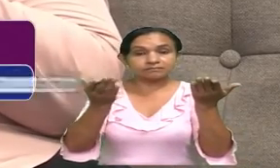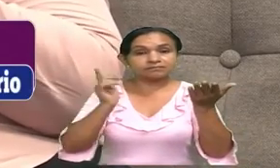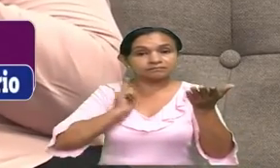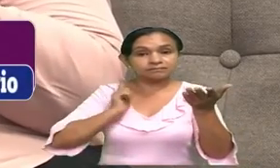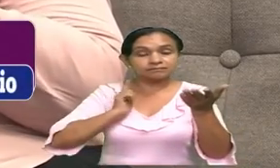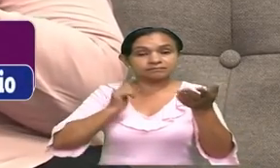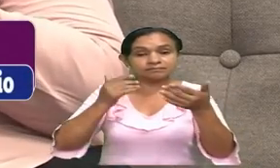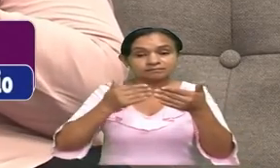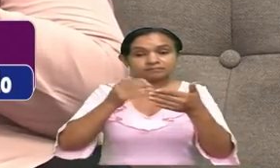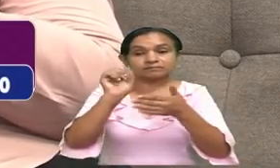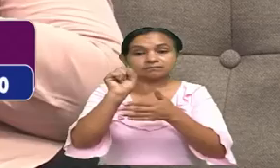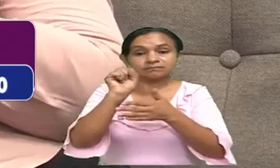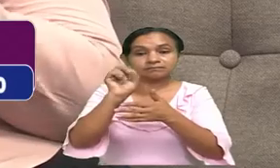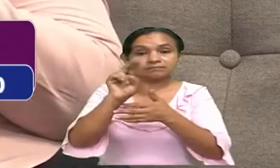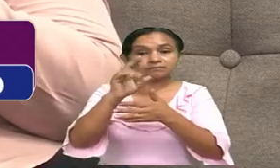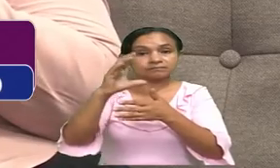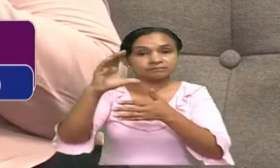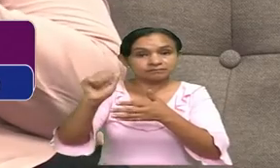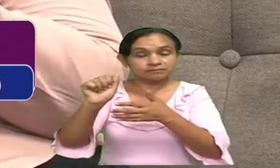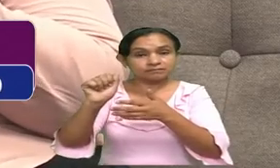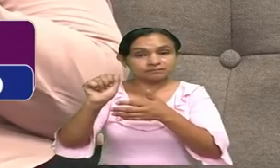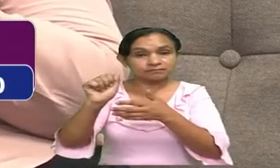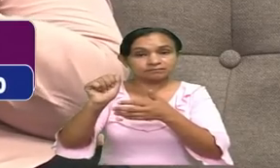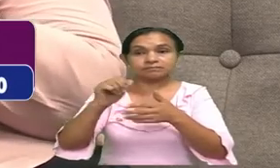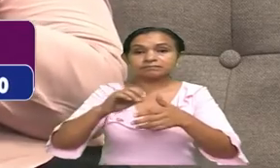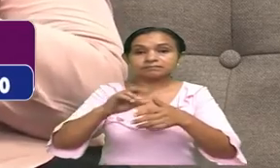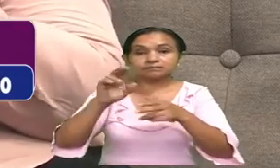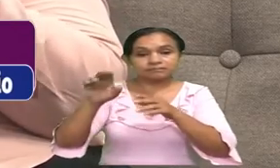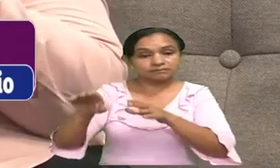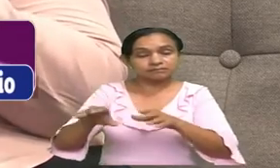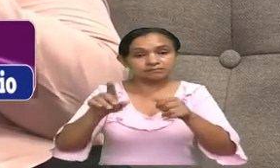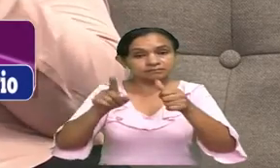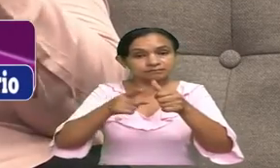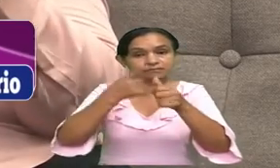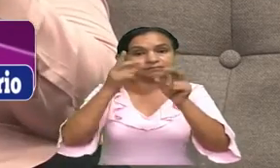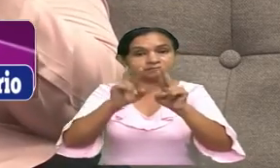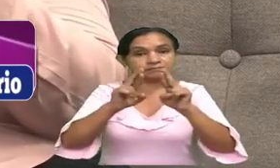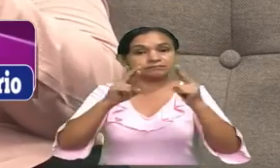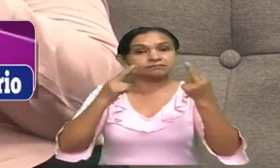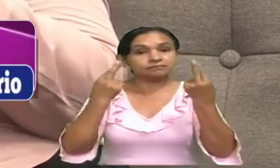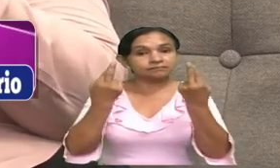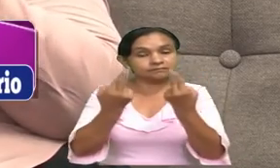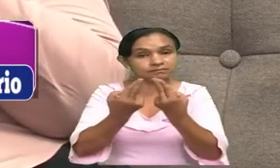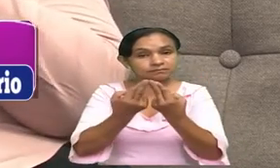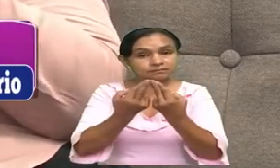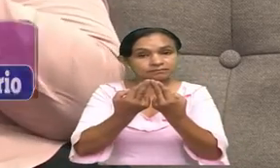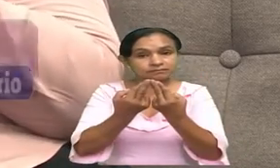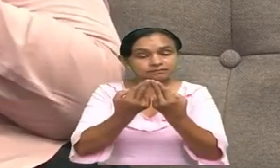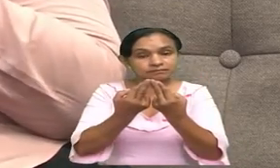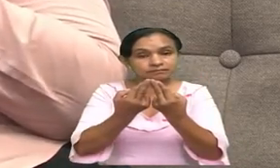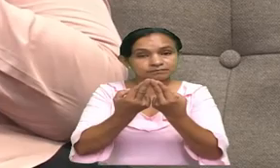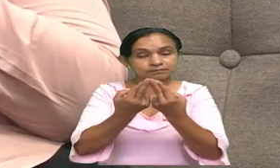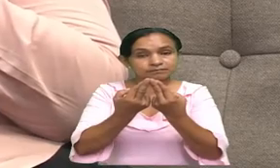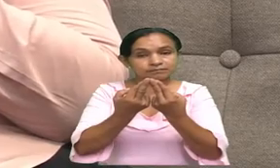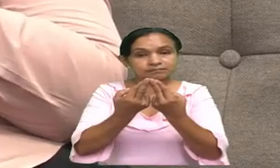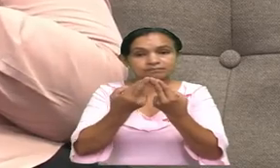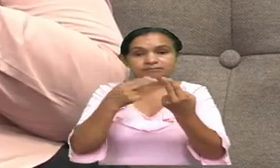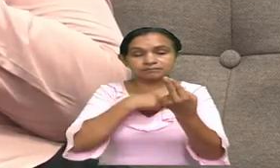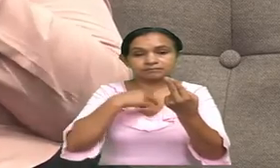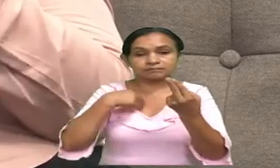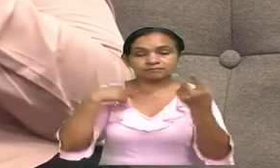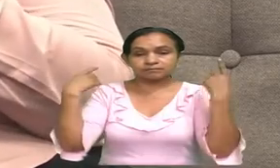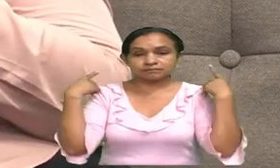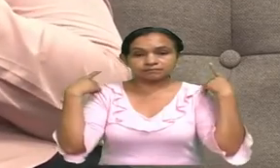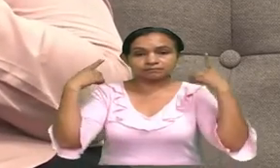que durante el SUCA, la primera evento que se dio fue el que tomara posesión el rector